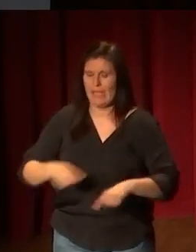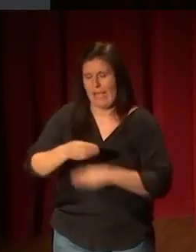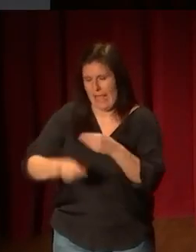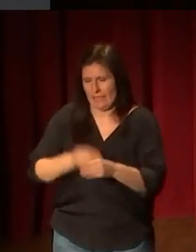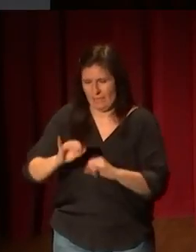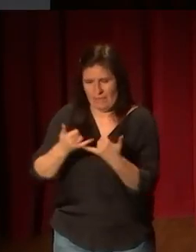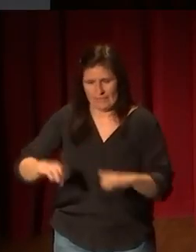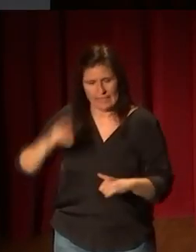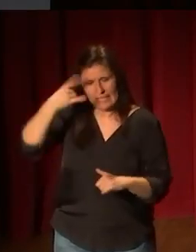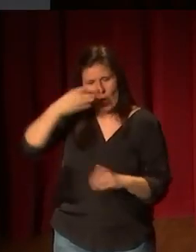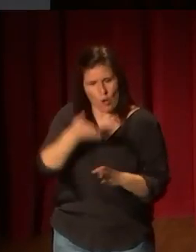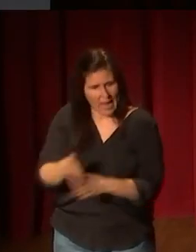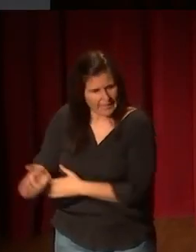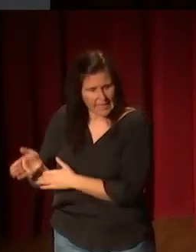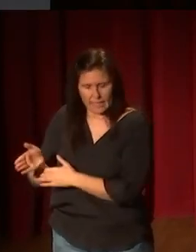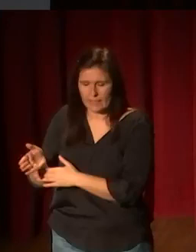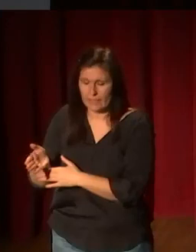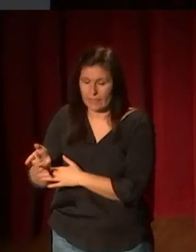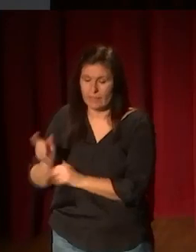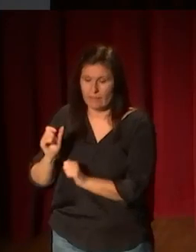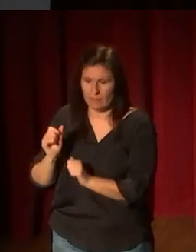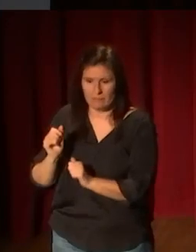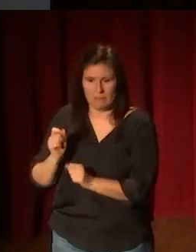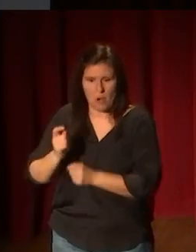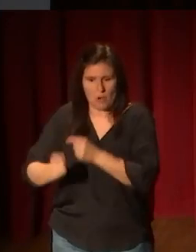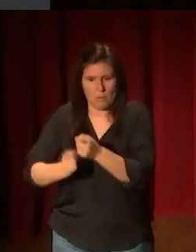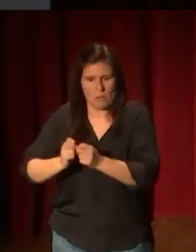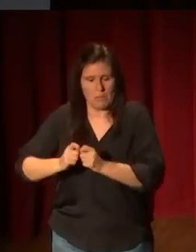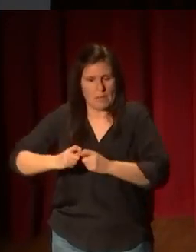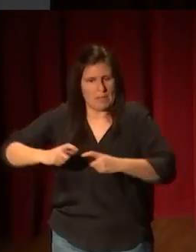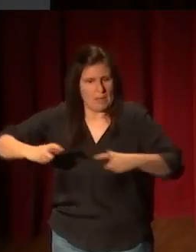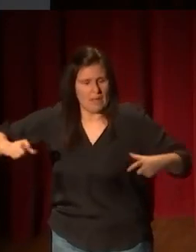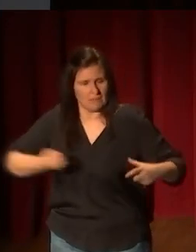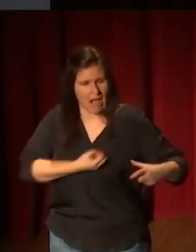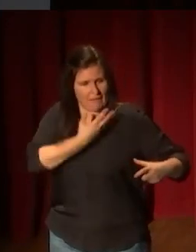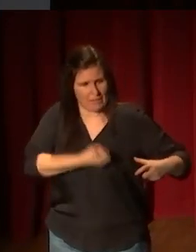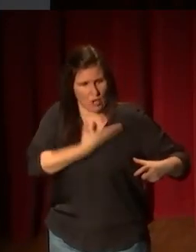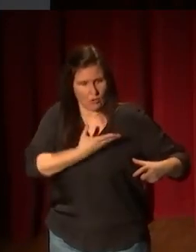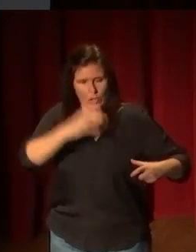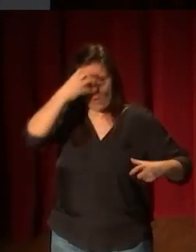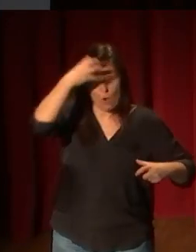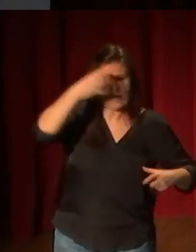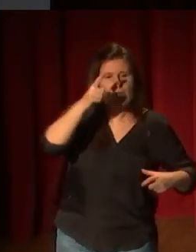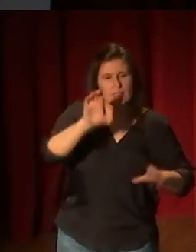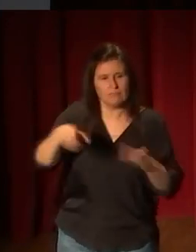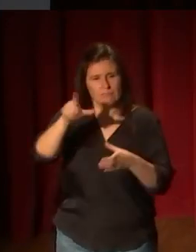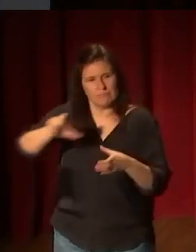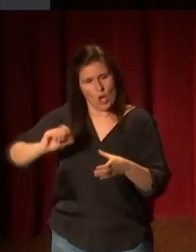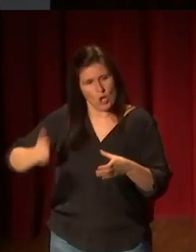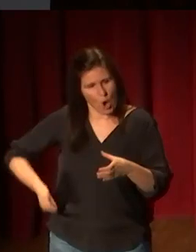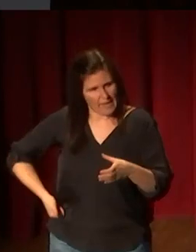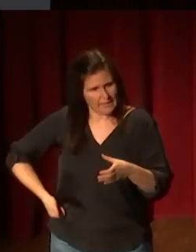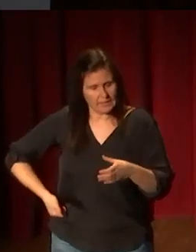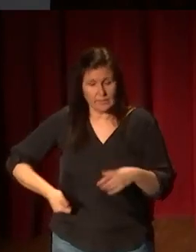la tauromaquia que despertó la afición de los monarcas y de los nobles les hago aquí la consideración de que no se